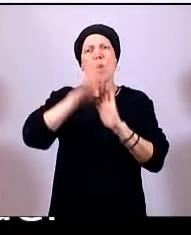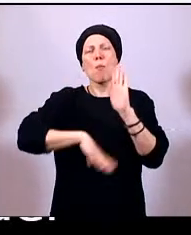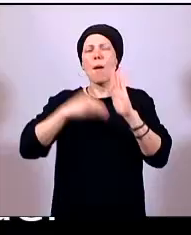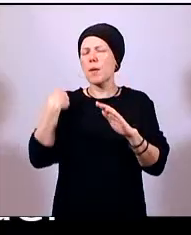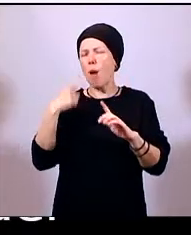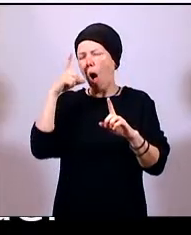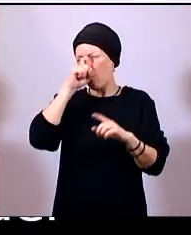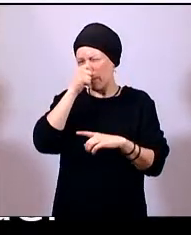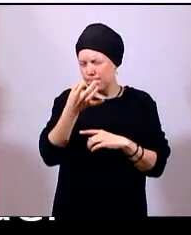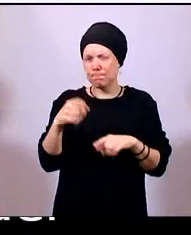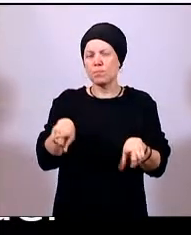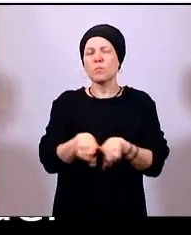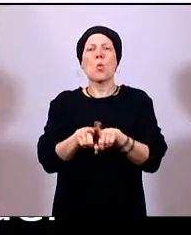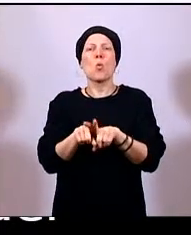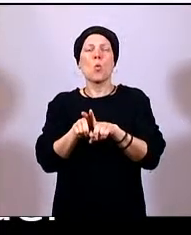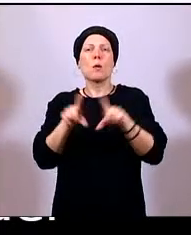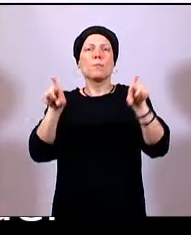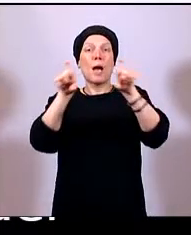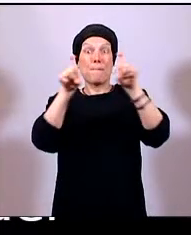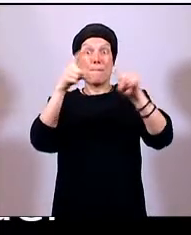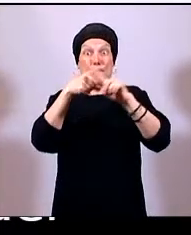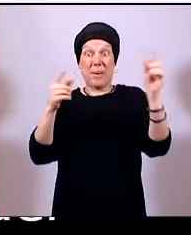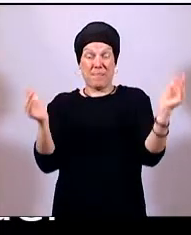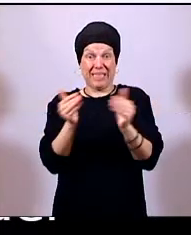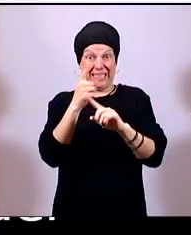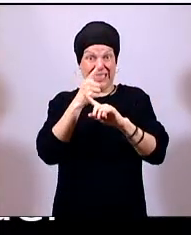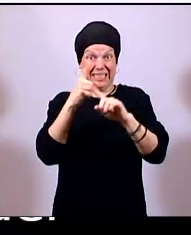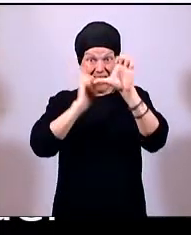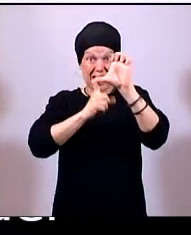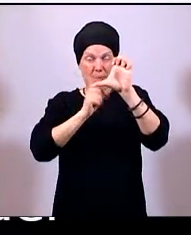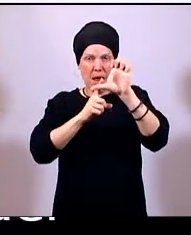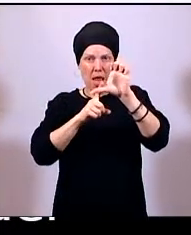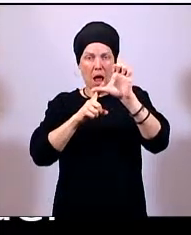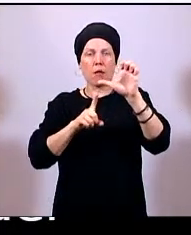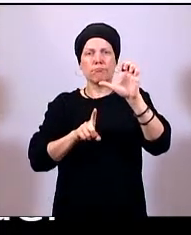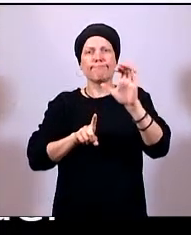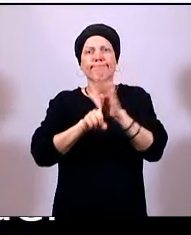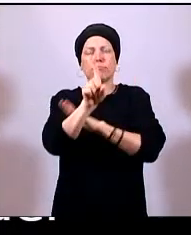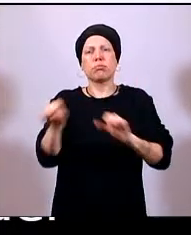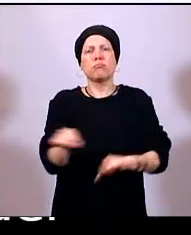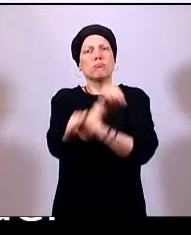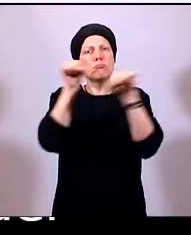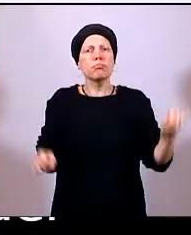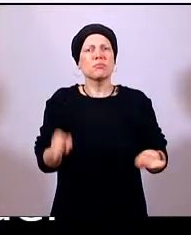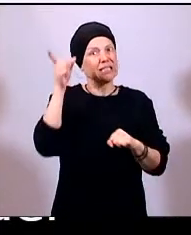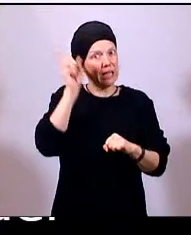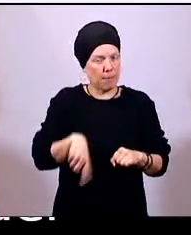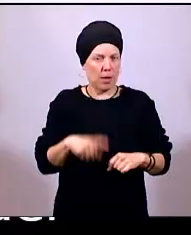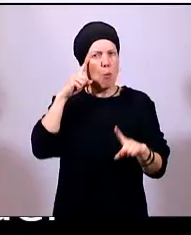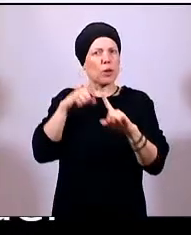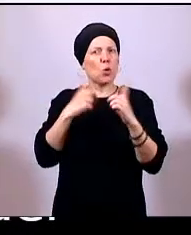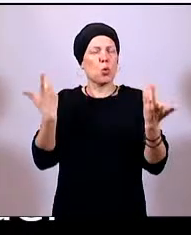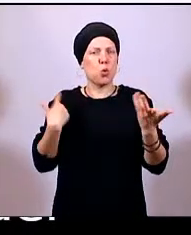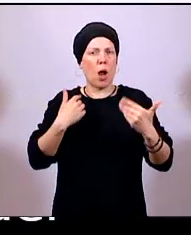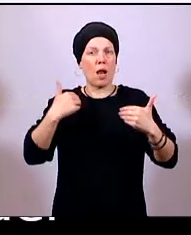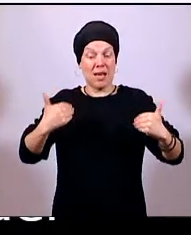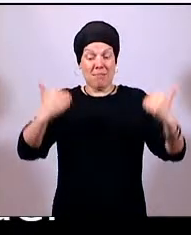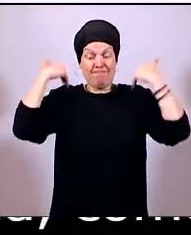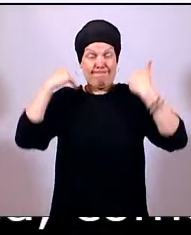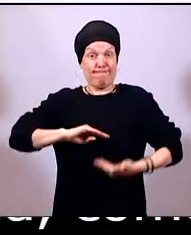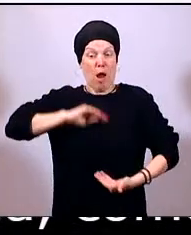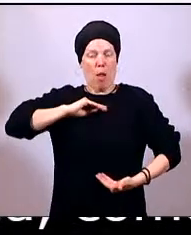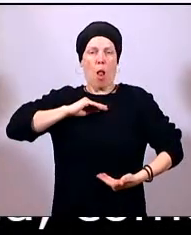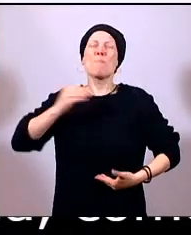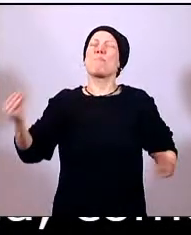diseñado para la consolidación y crecimiento de las pymes extremeñas a través de su mejora competitiva. Tras evaluar la